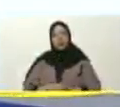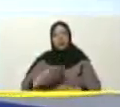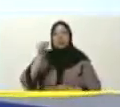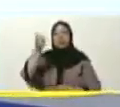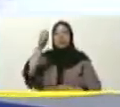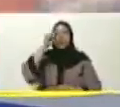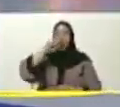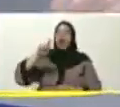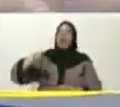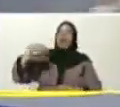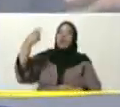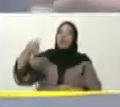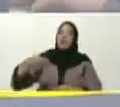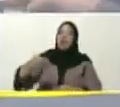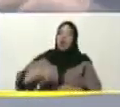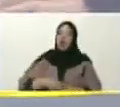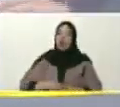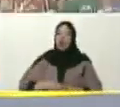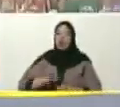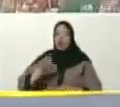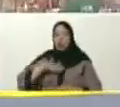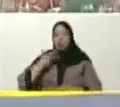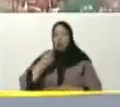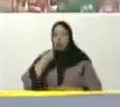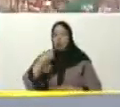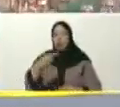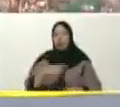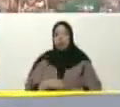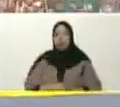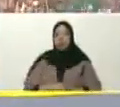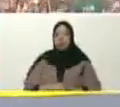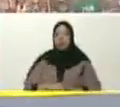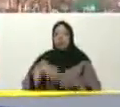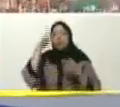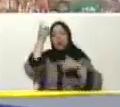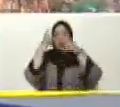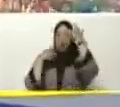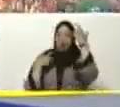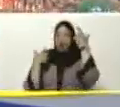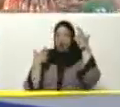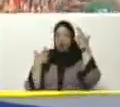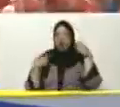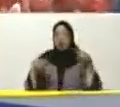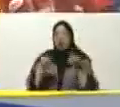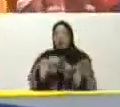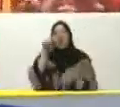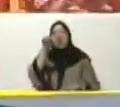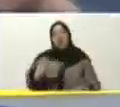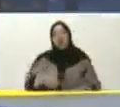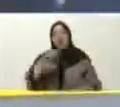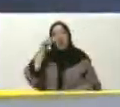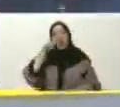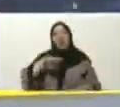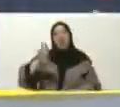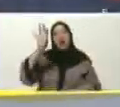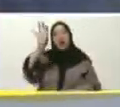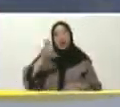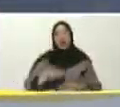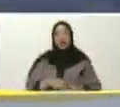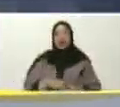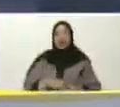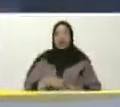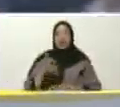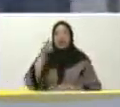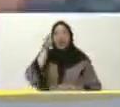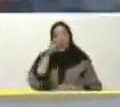10 años después, puedo decir, comandante Hugo Chávez, aquí está tu patria, aquí está